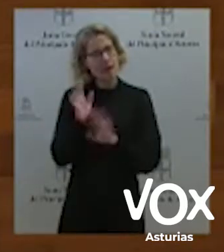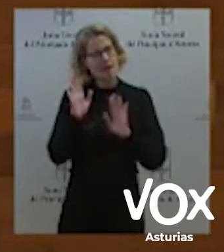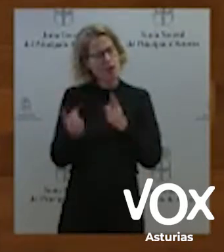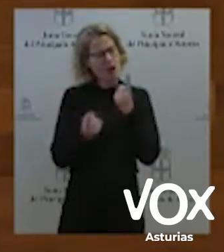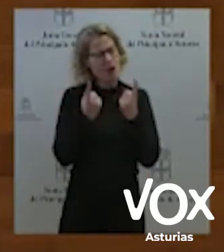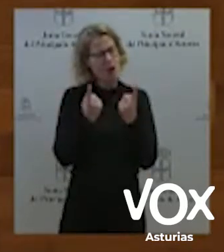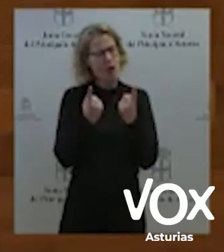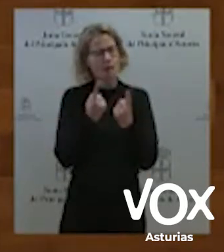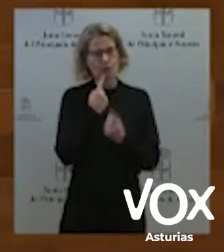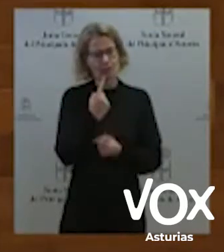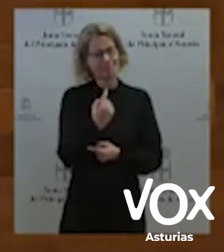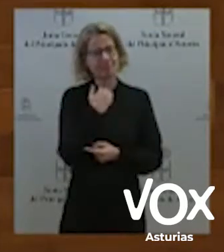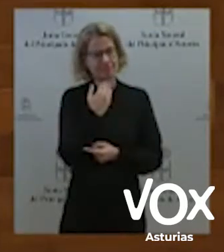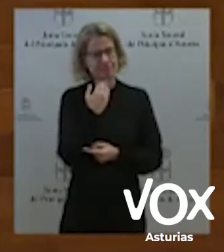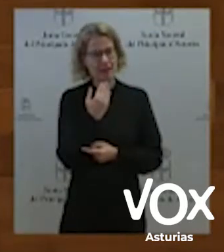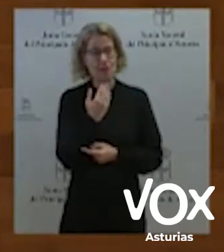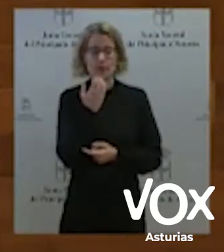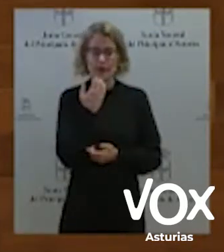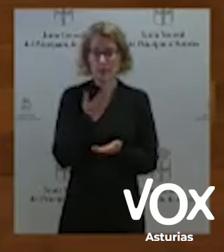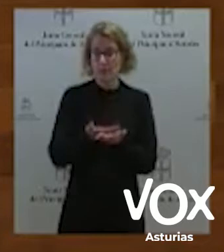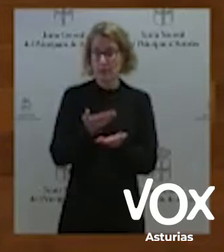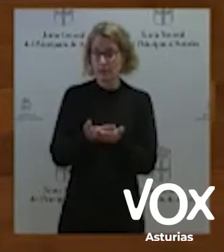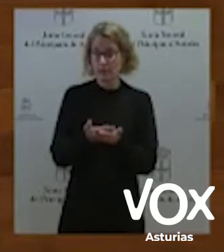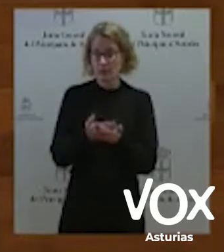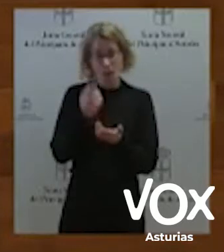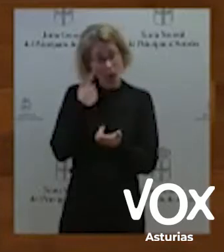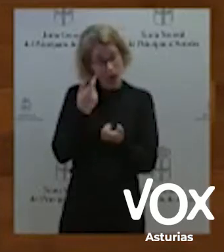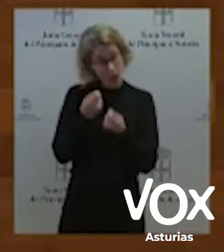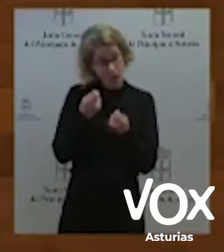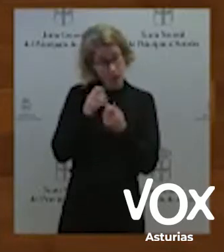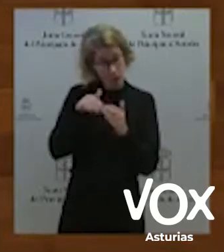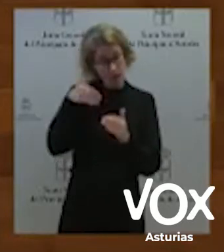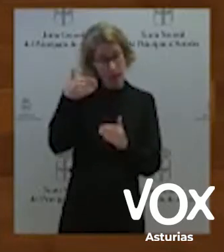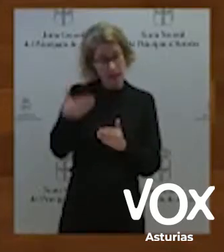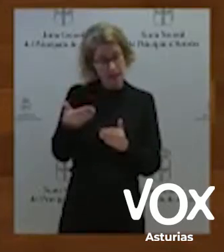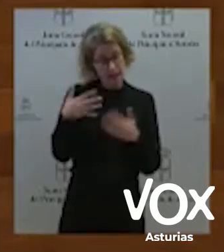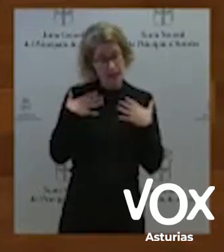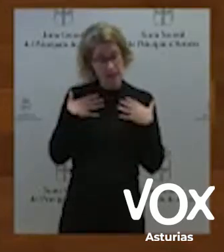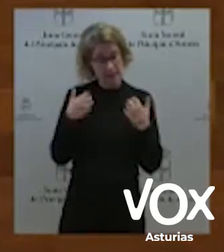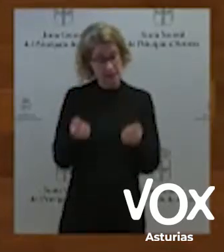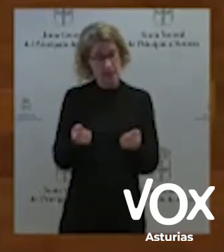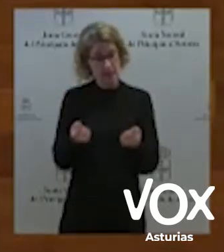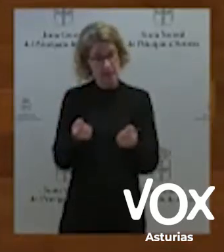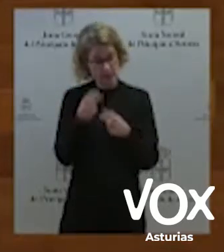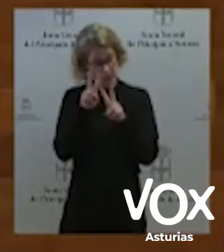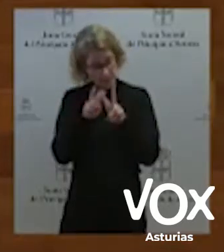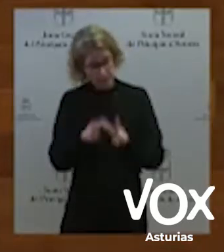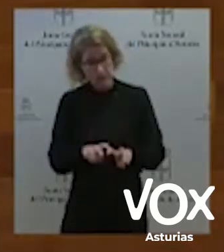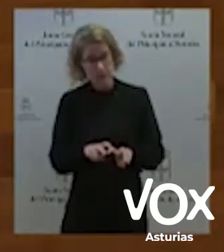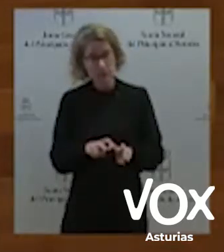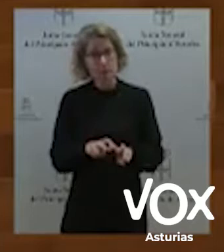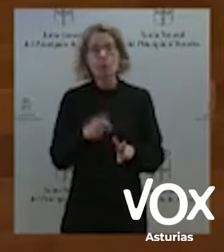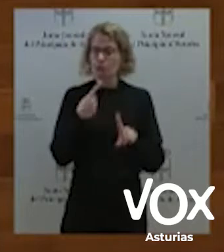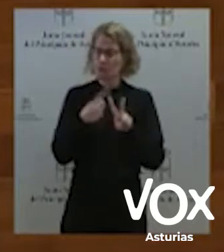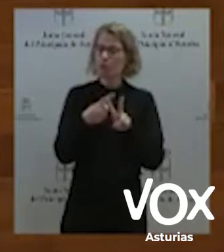de la realización de una auditoría externa en sanidad, Vox entiende que es necesaria de cara a conocer los recursos disponibles y la